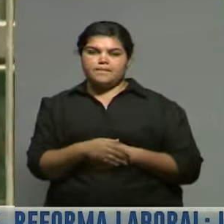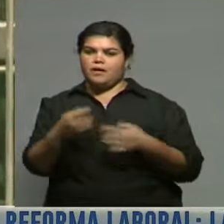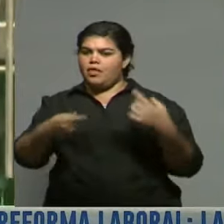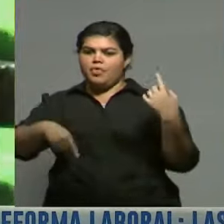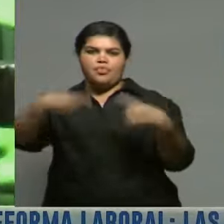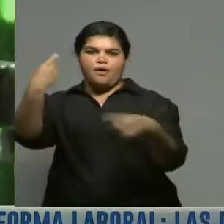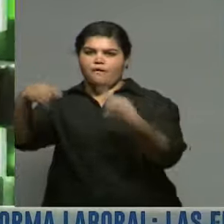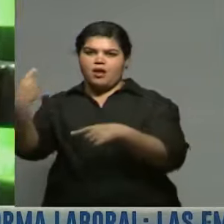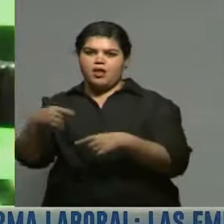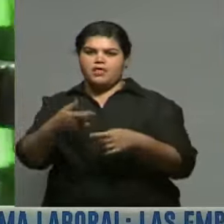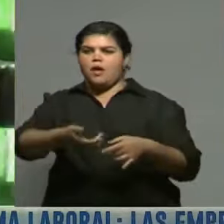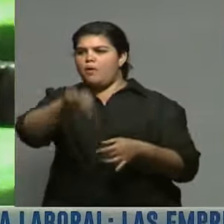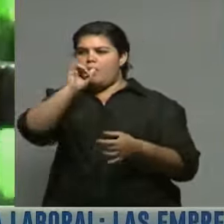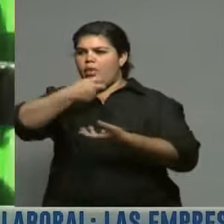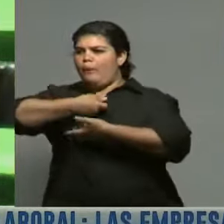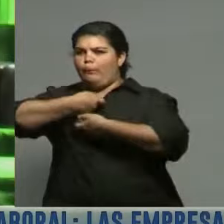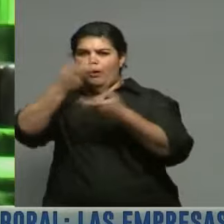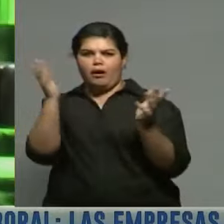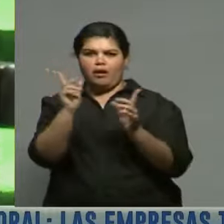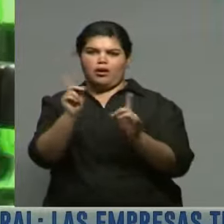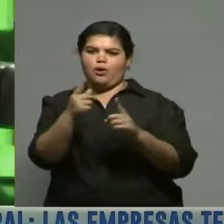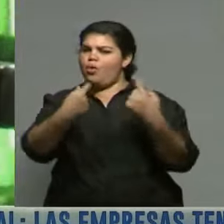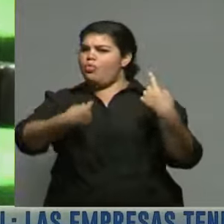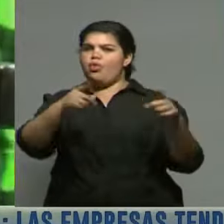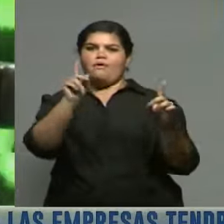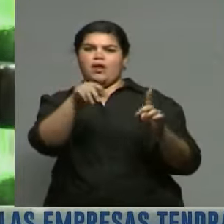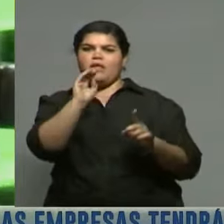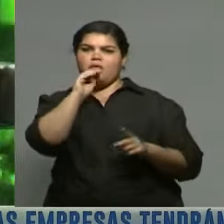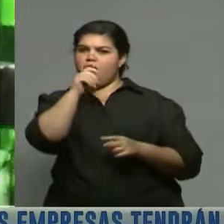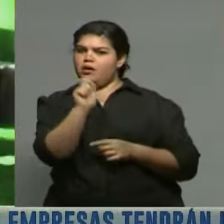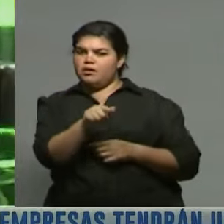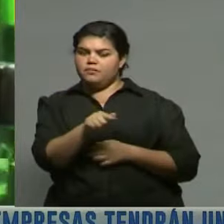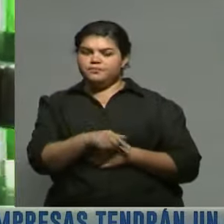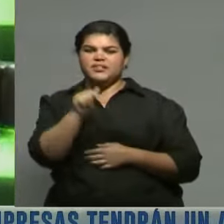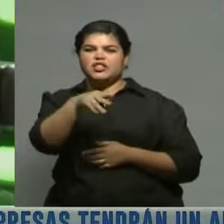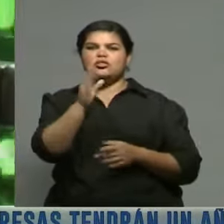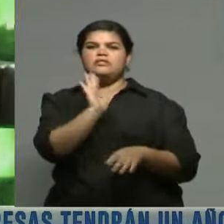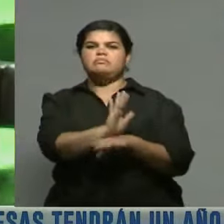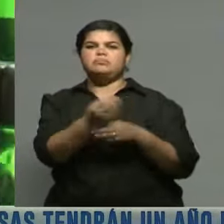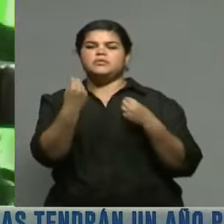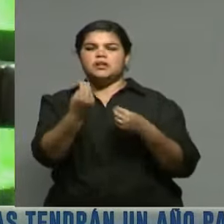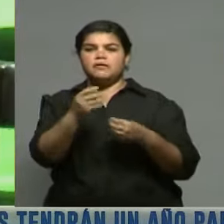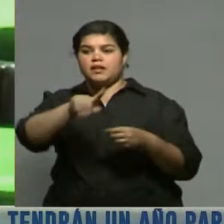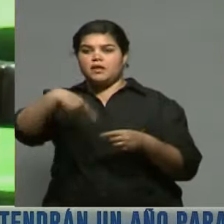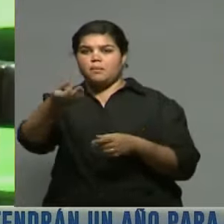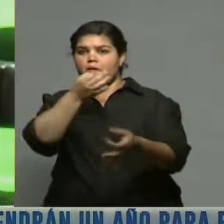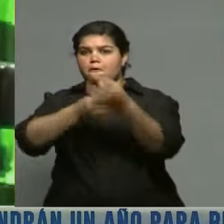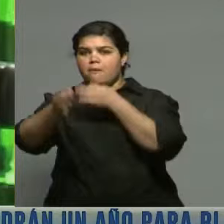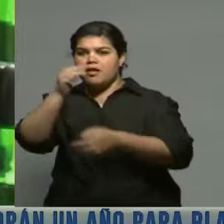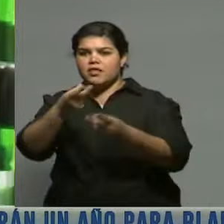cualquier otra bebida alcohólica industrial, significa aumentar el precio de la góndola y eso va a